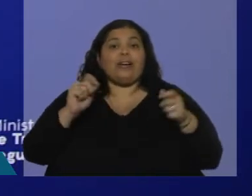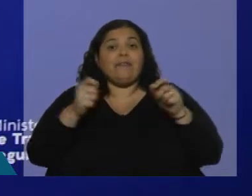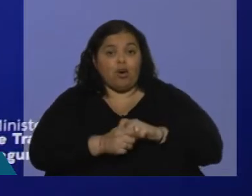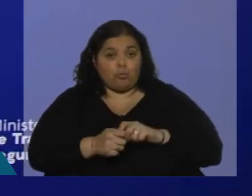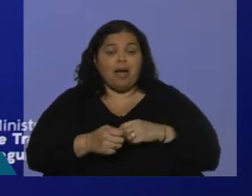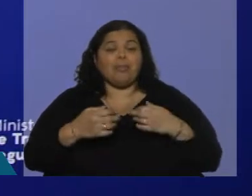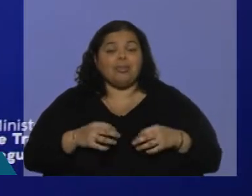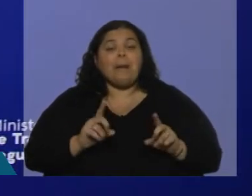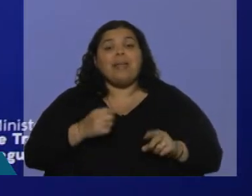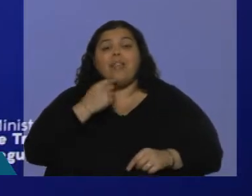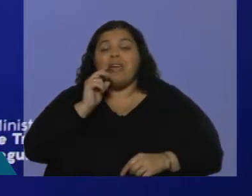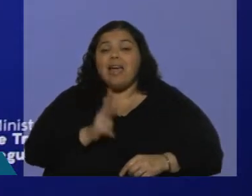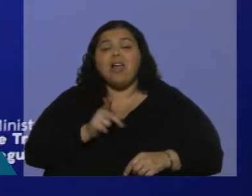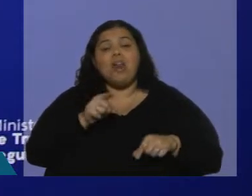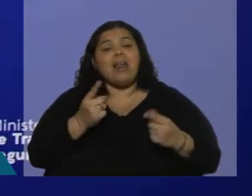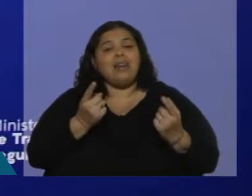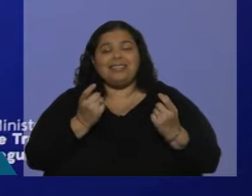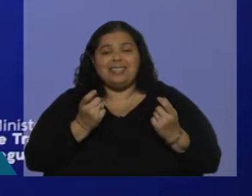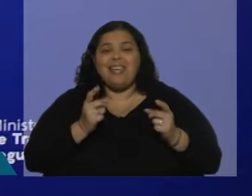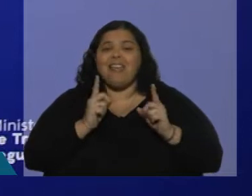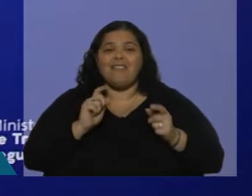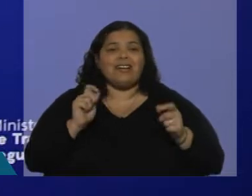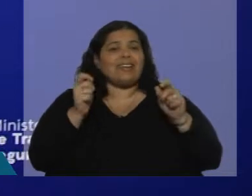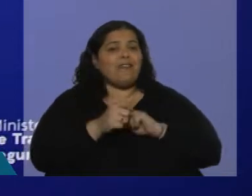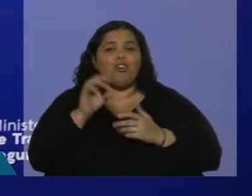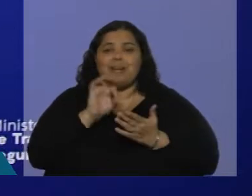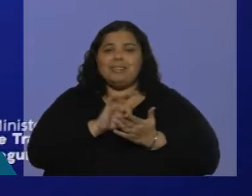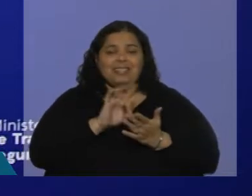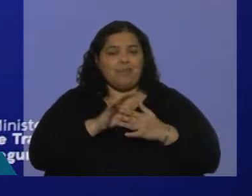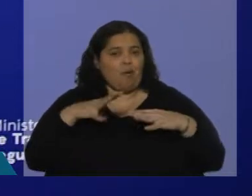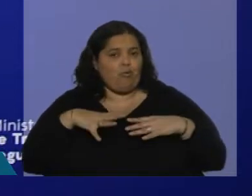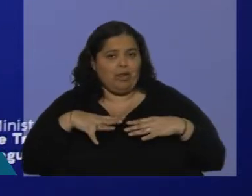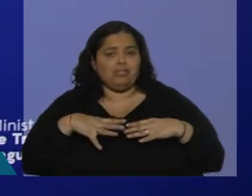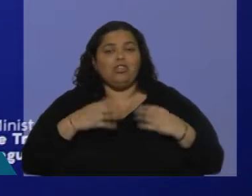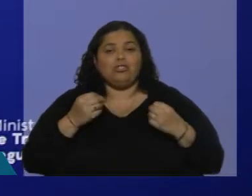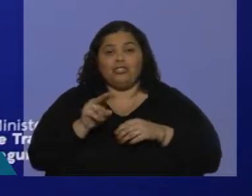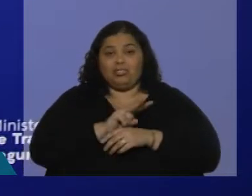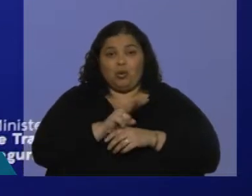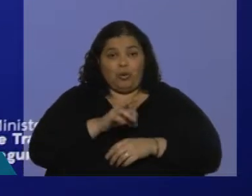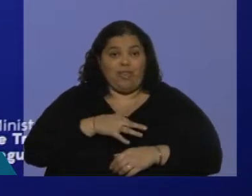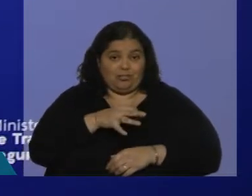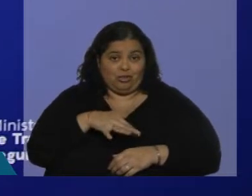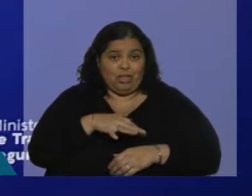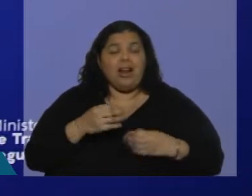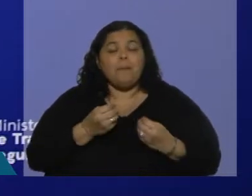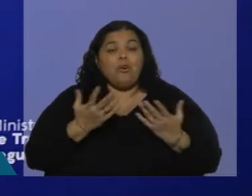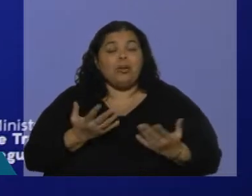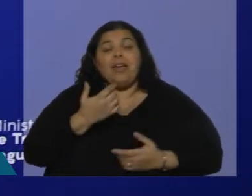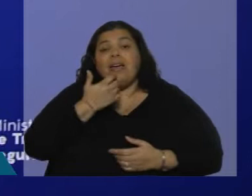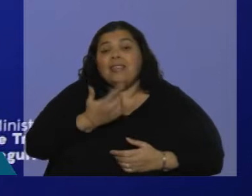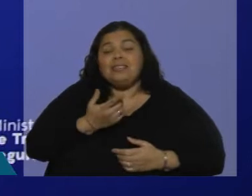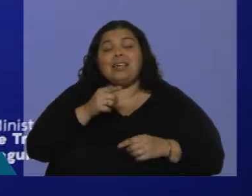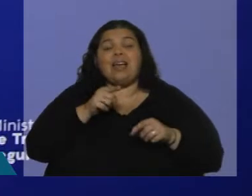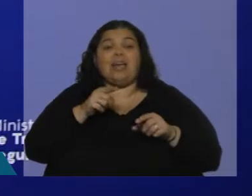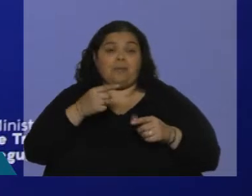sino a la necesidad de reformar el sistema porque este según dicen y según muestran